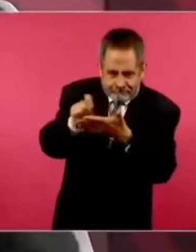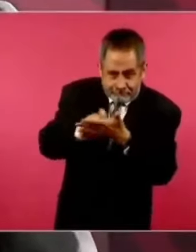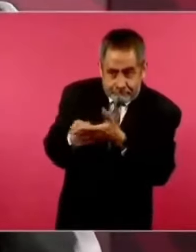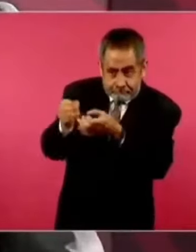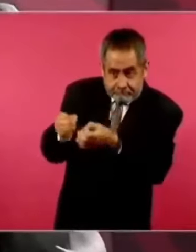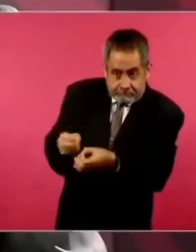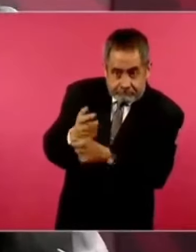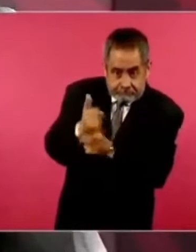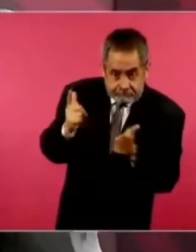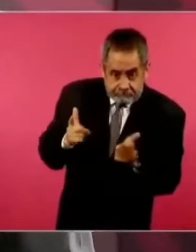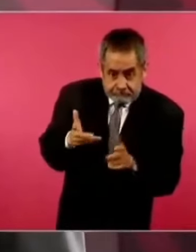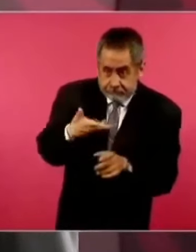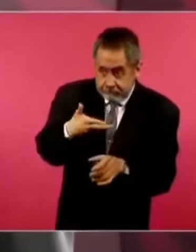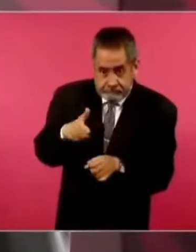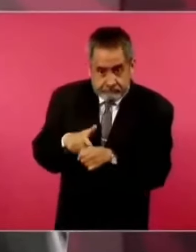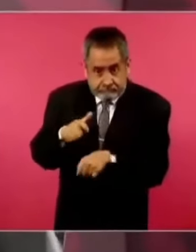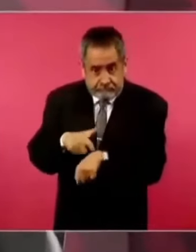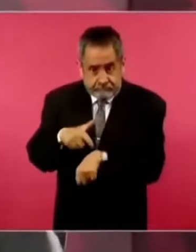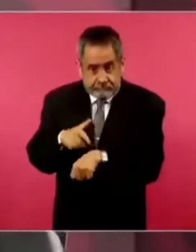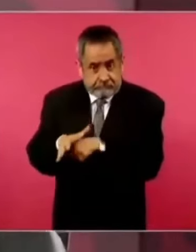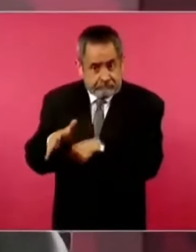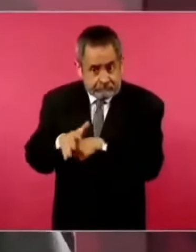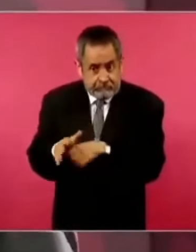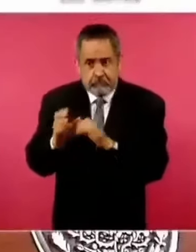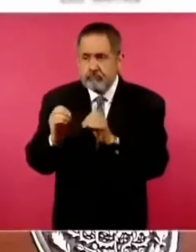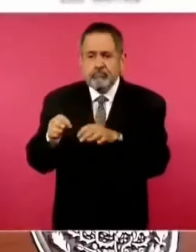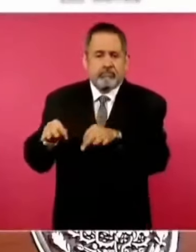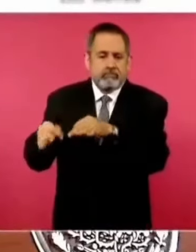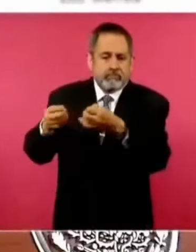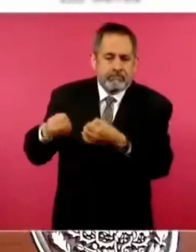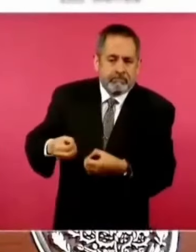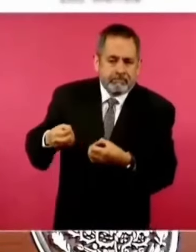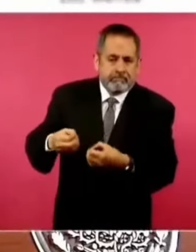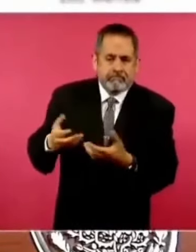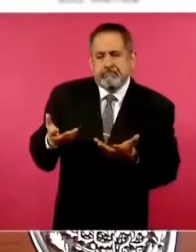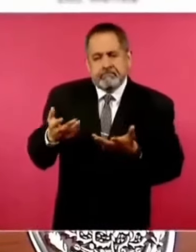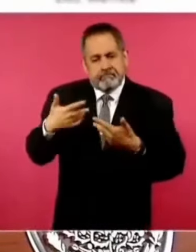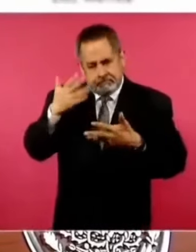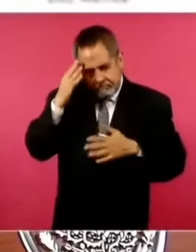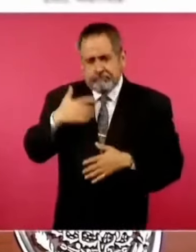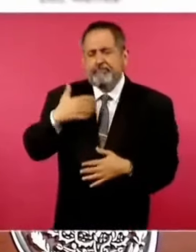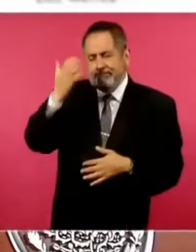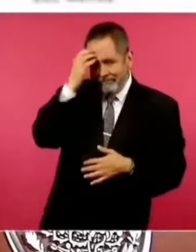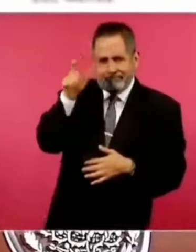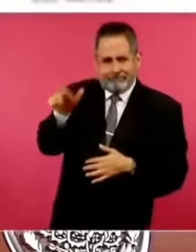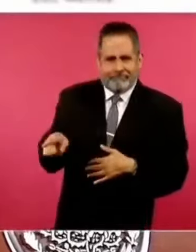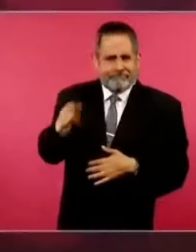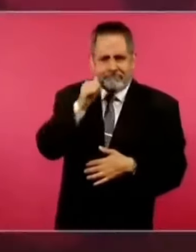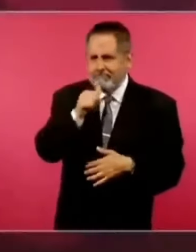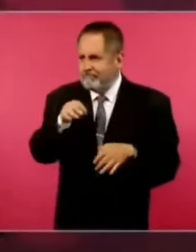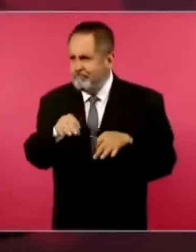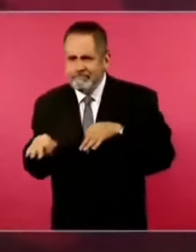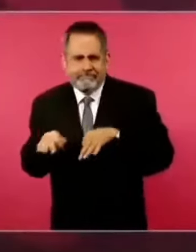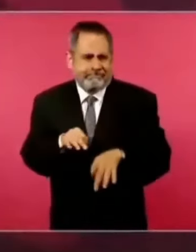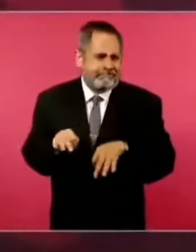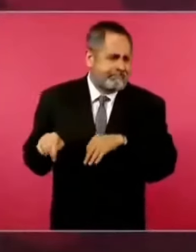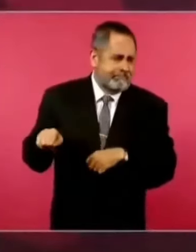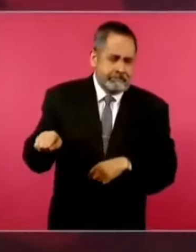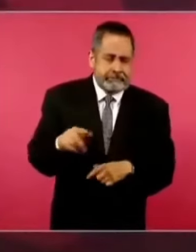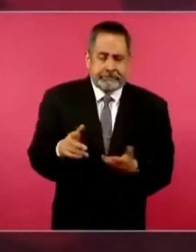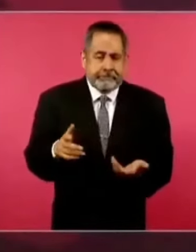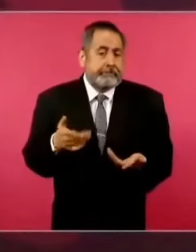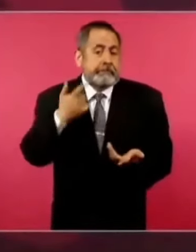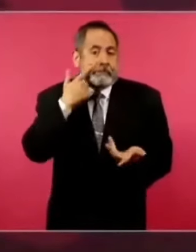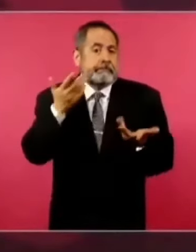lo permite, porque tiene ella mucho trabajo. La conozco y sé que está